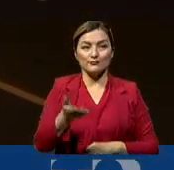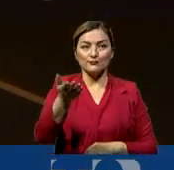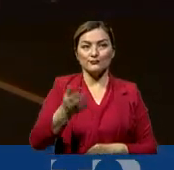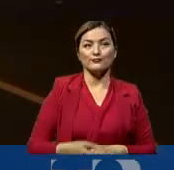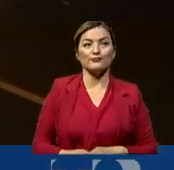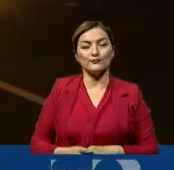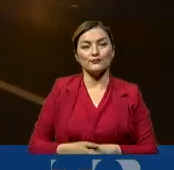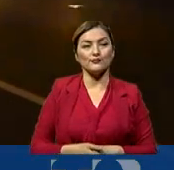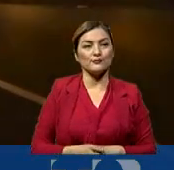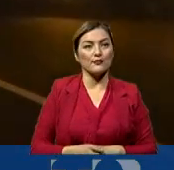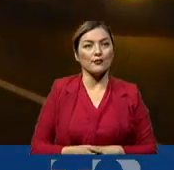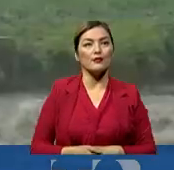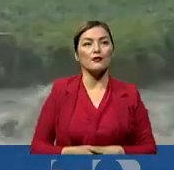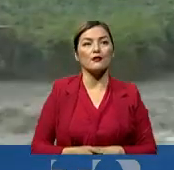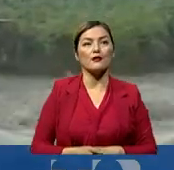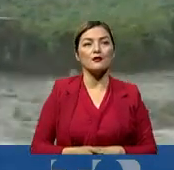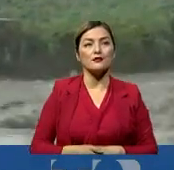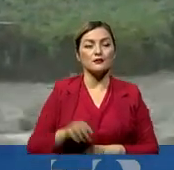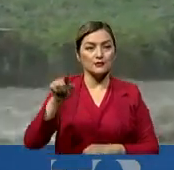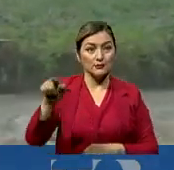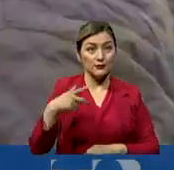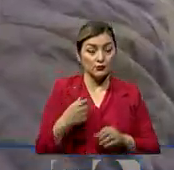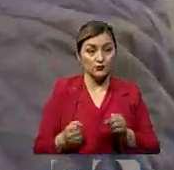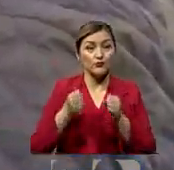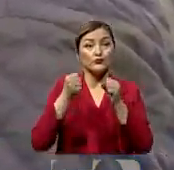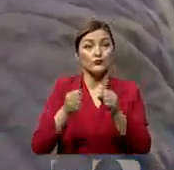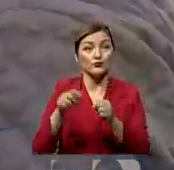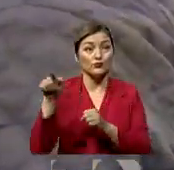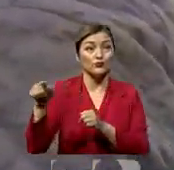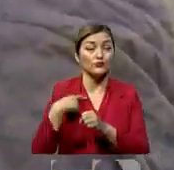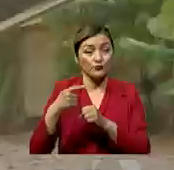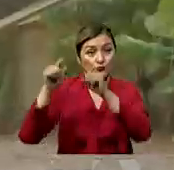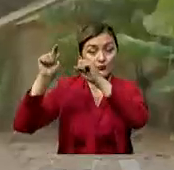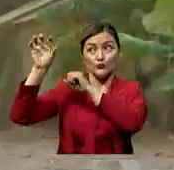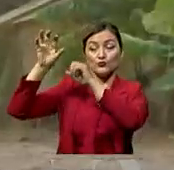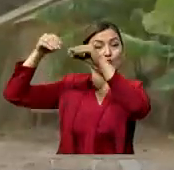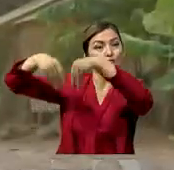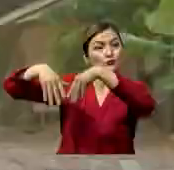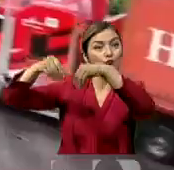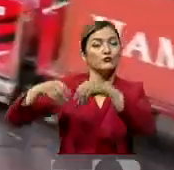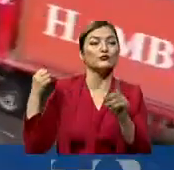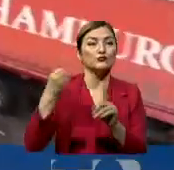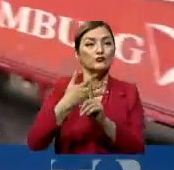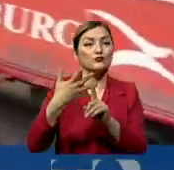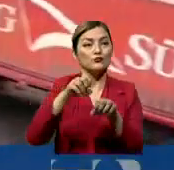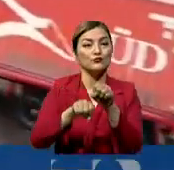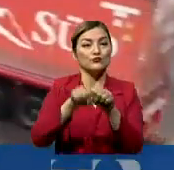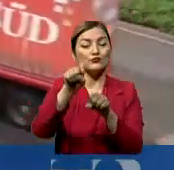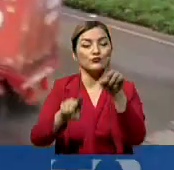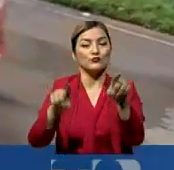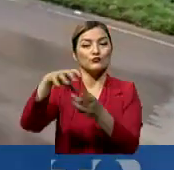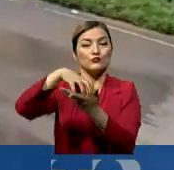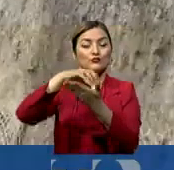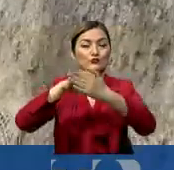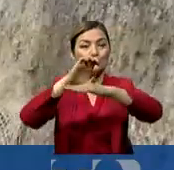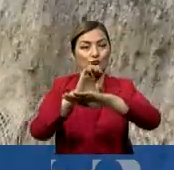Veamos. El fuerte temporal invernal continúa afectando gravemente algunas provincias del país. La noche y madrugada de ayer,